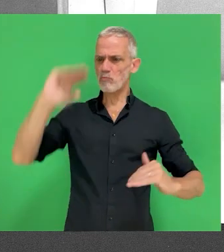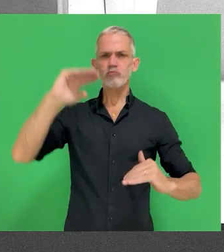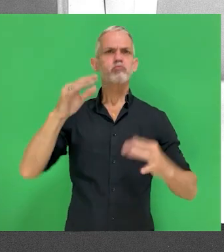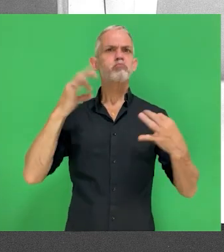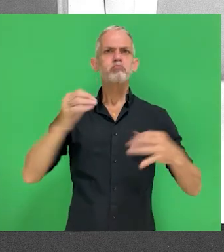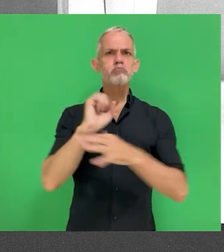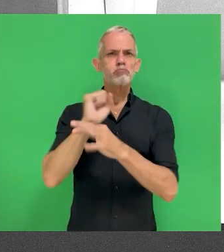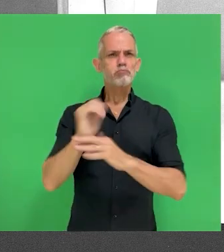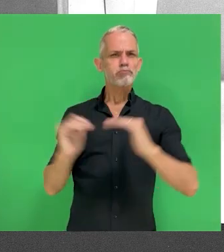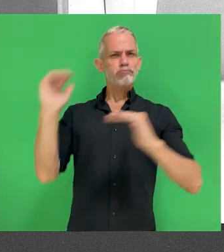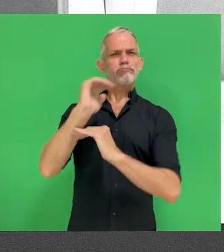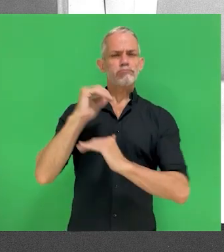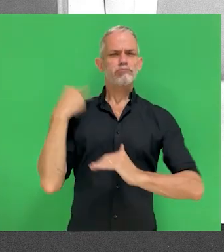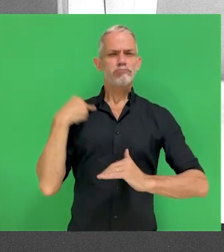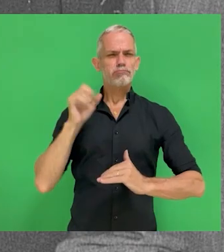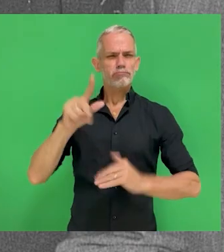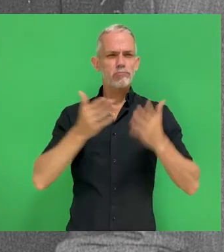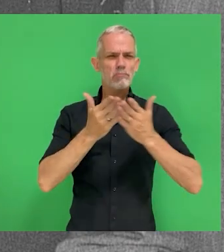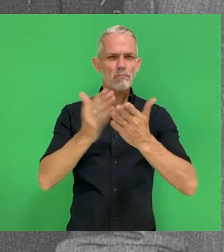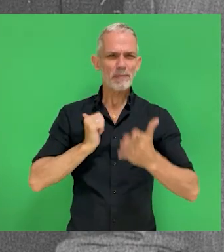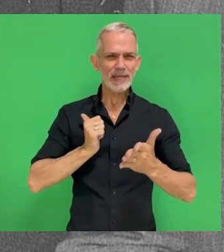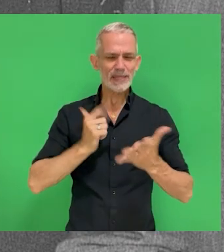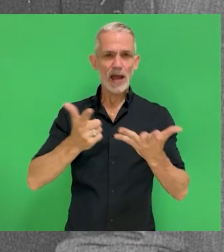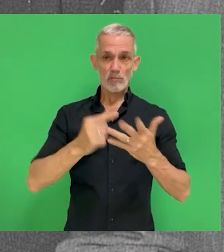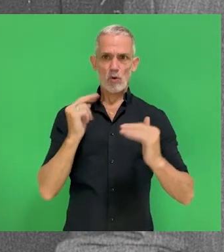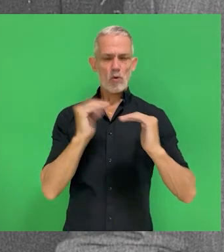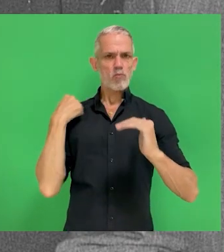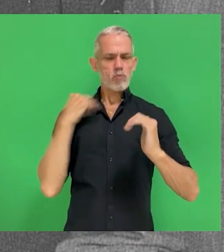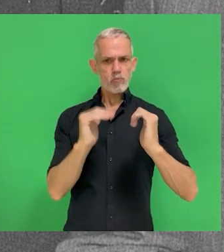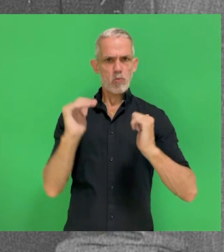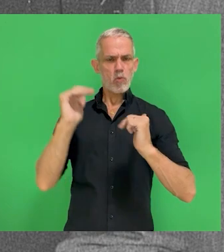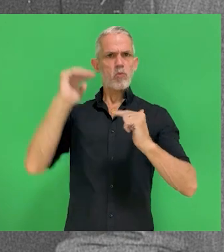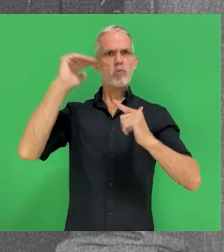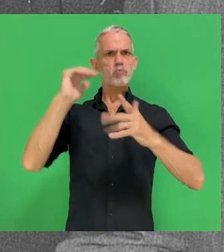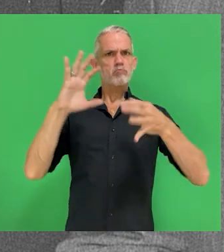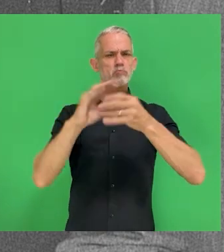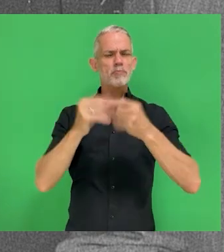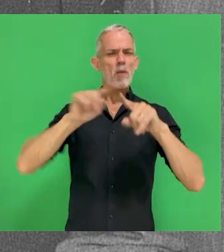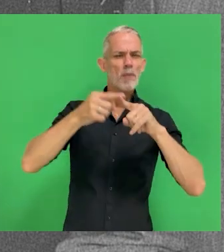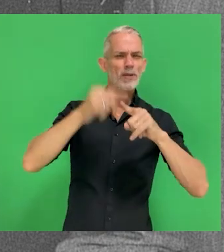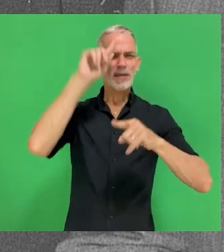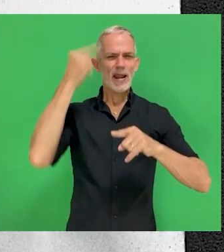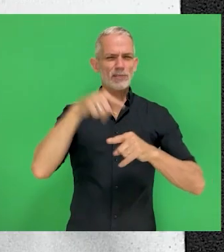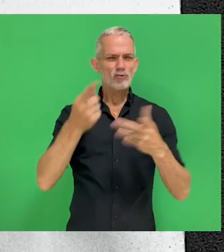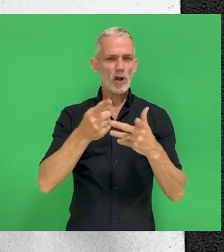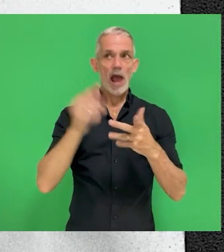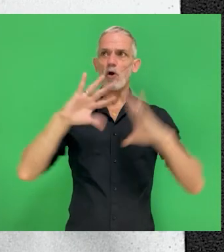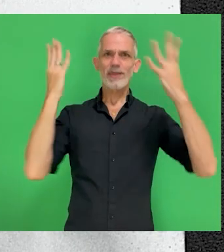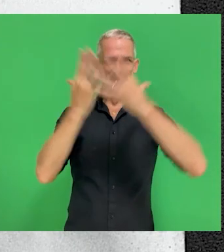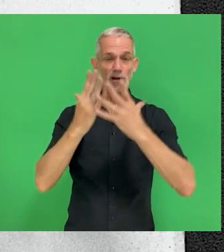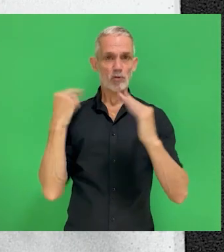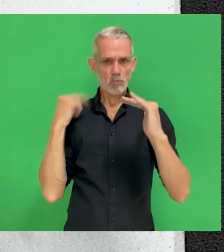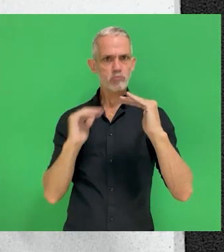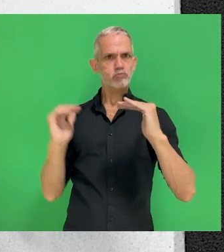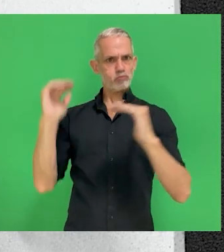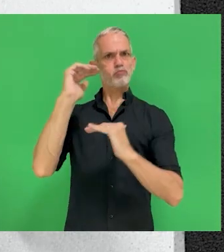trayectoria destacada dentro de su fuerza, ocupando cargos militares profundamente vinculados a la política nacional e internacional.